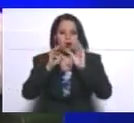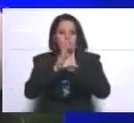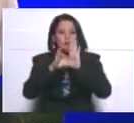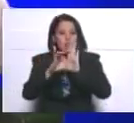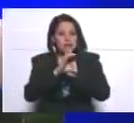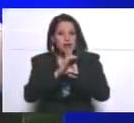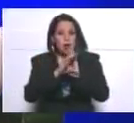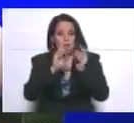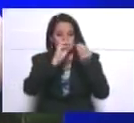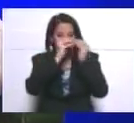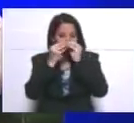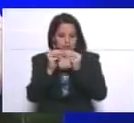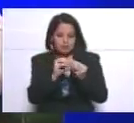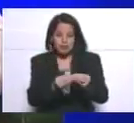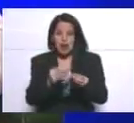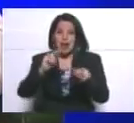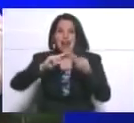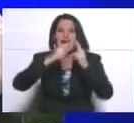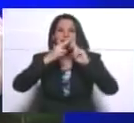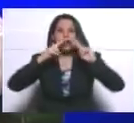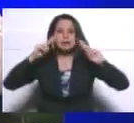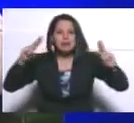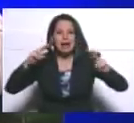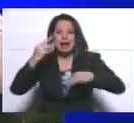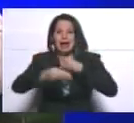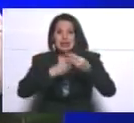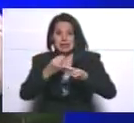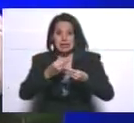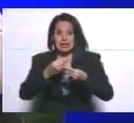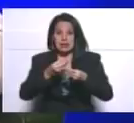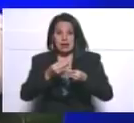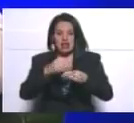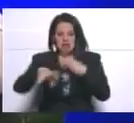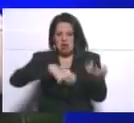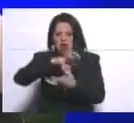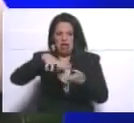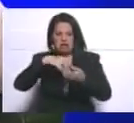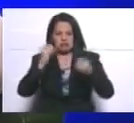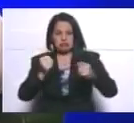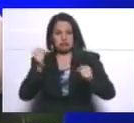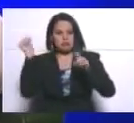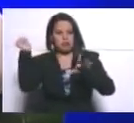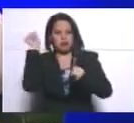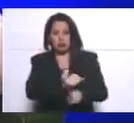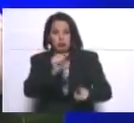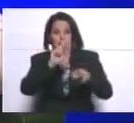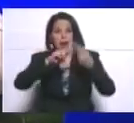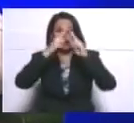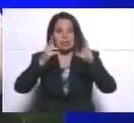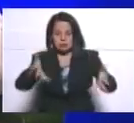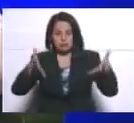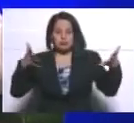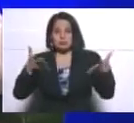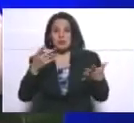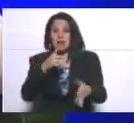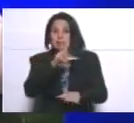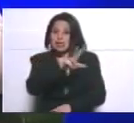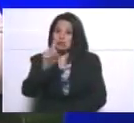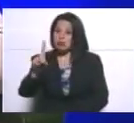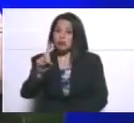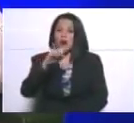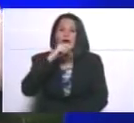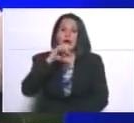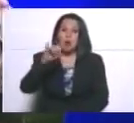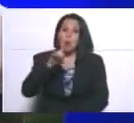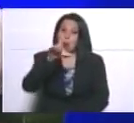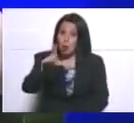la paz en medio de la violencia. Y triunfó la paz. Sabemos lo que fue el lindo amanecer el 31 de julio para Venezuela,